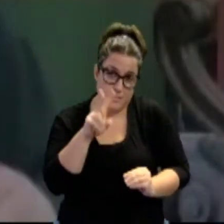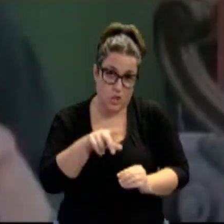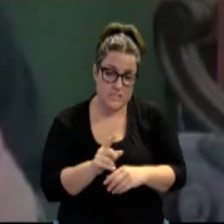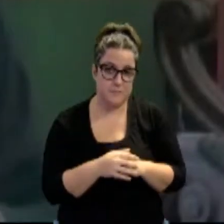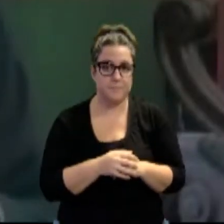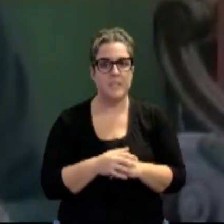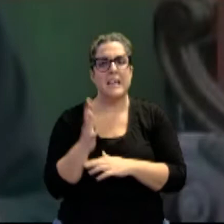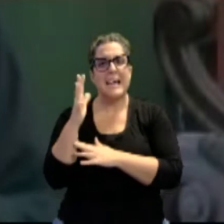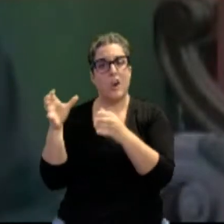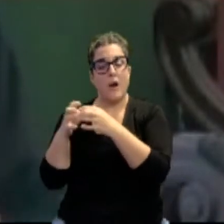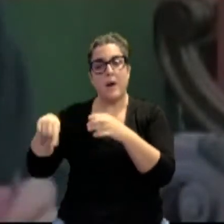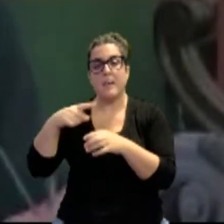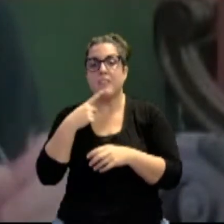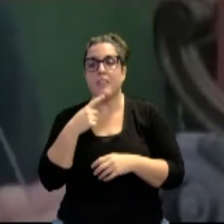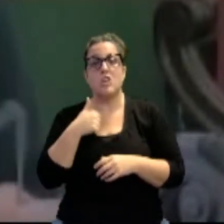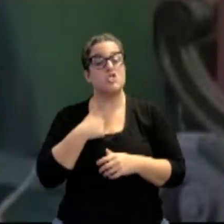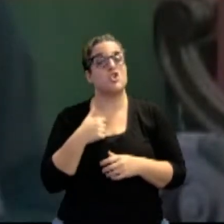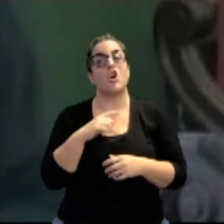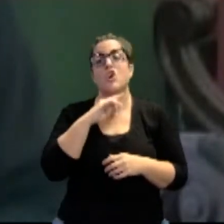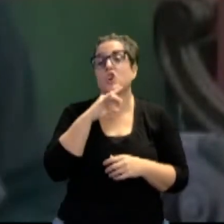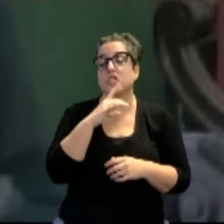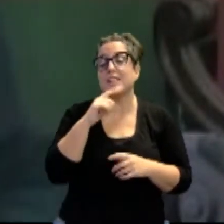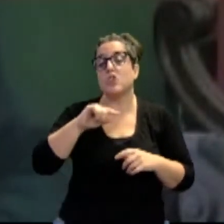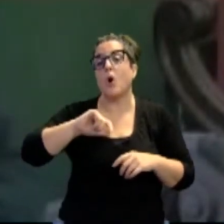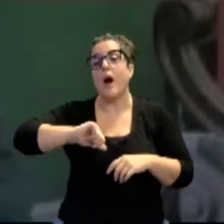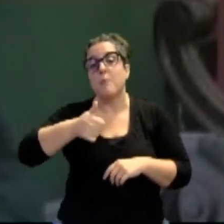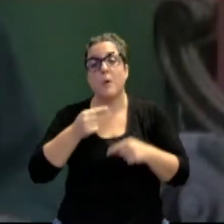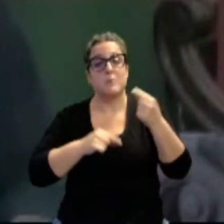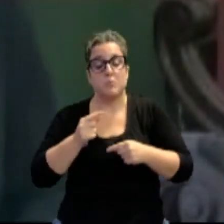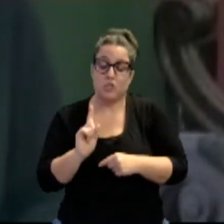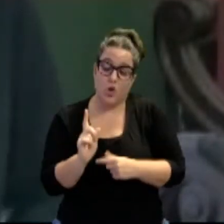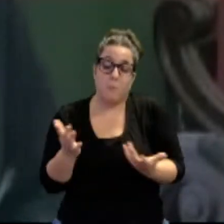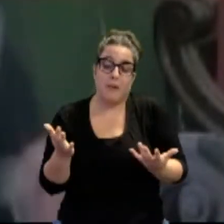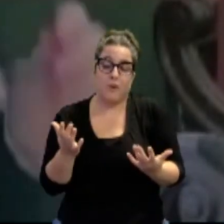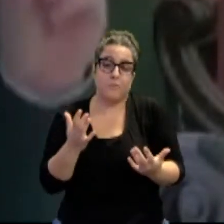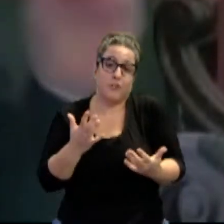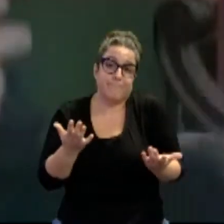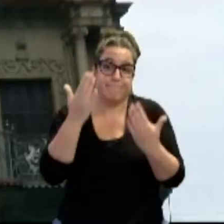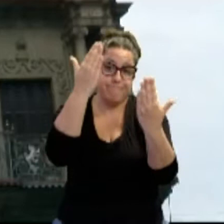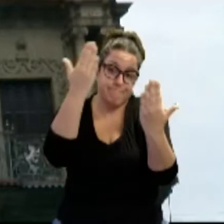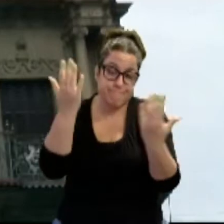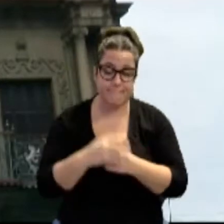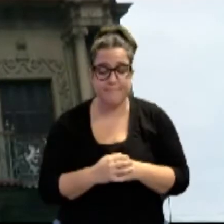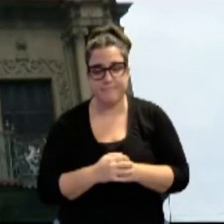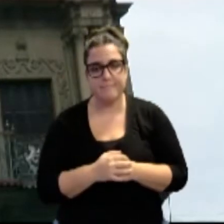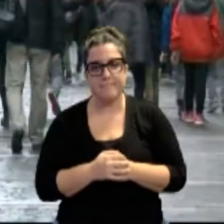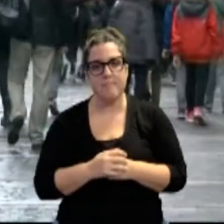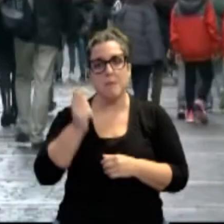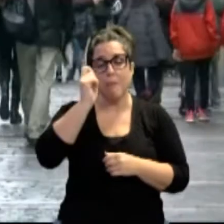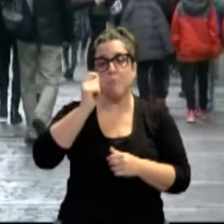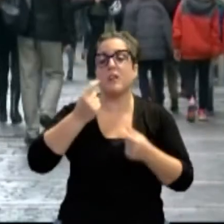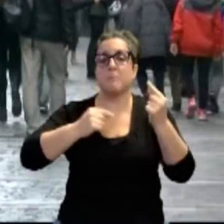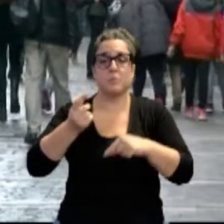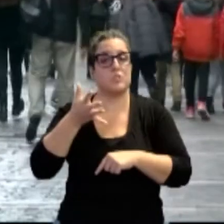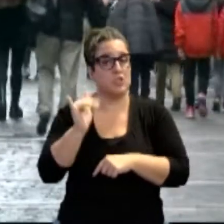de Geroa Bai. No me alegro de que se aprueben estos presupuestos, pero entiendo que debo felicitarle. Pamplona tiene presupuestos tras